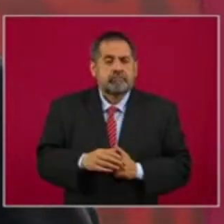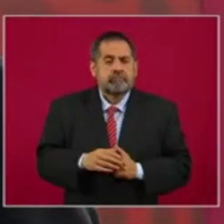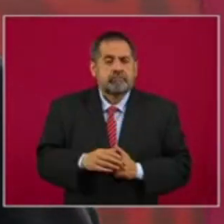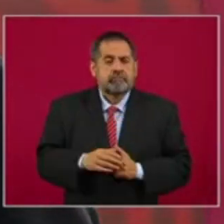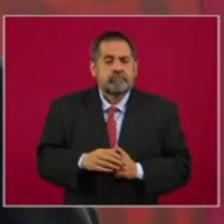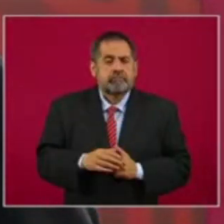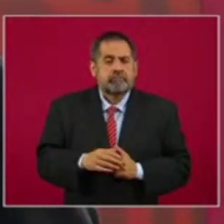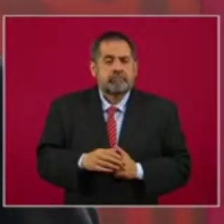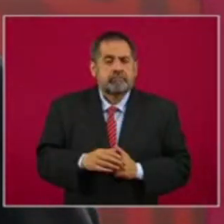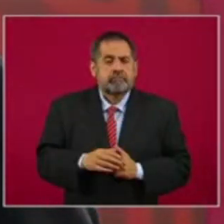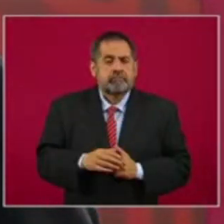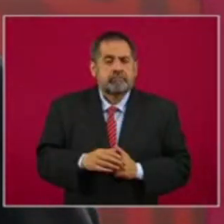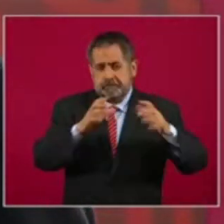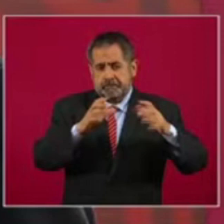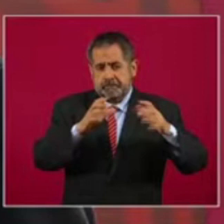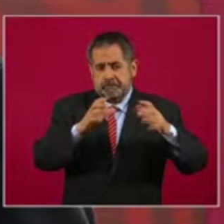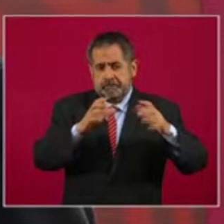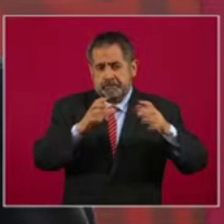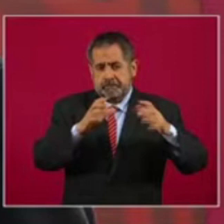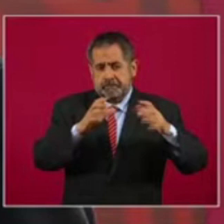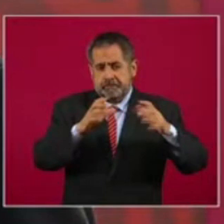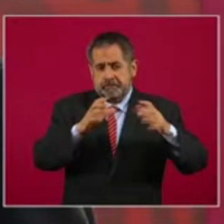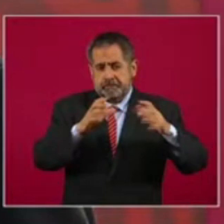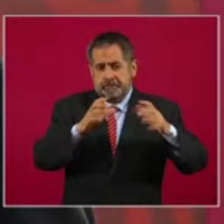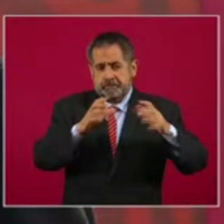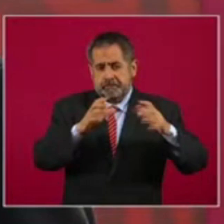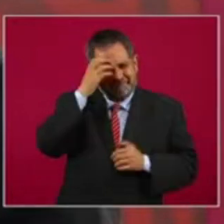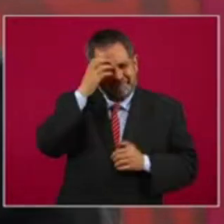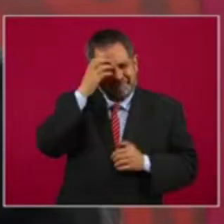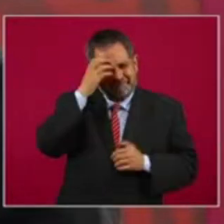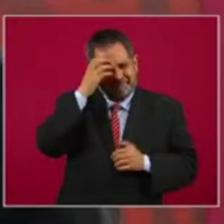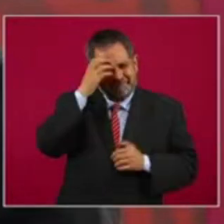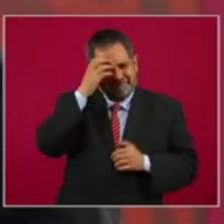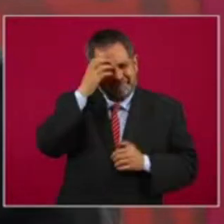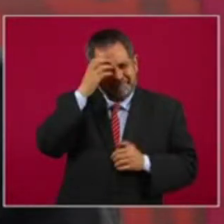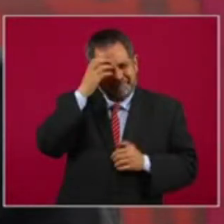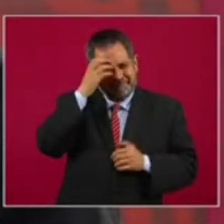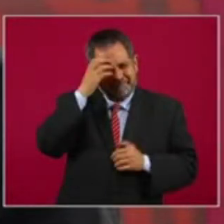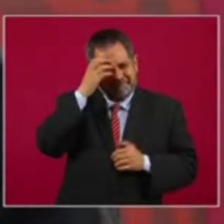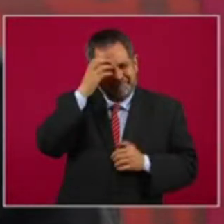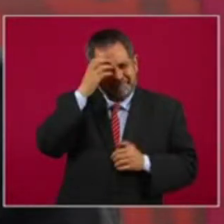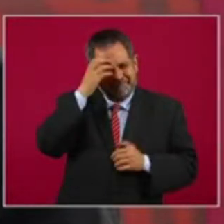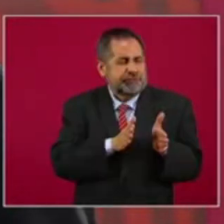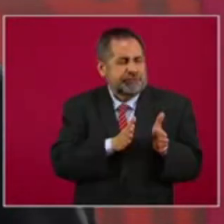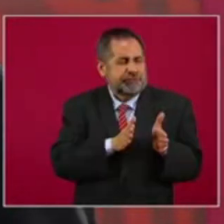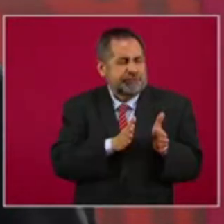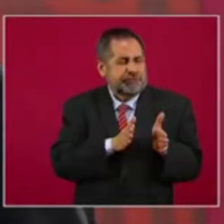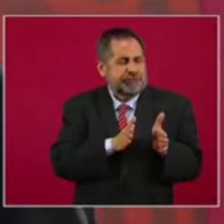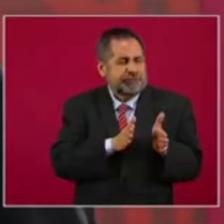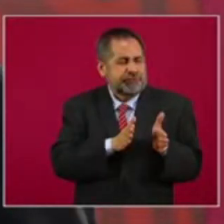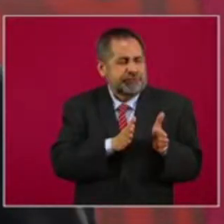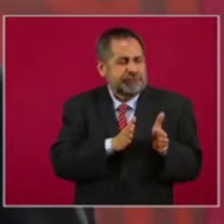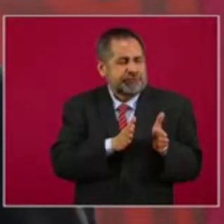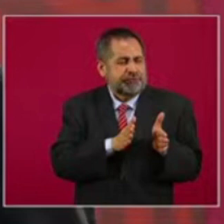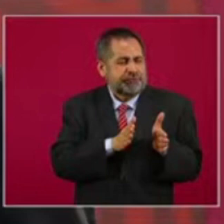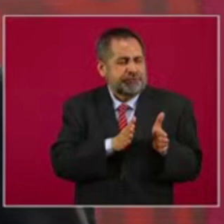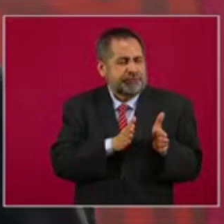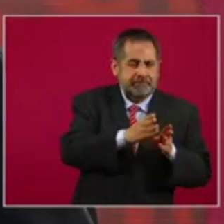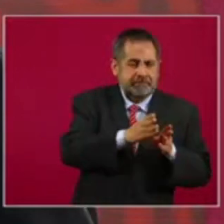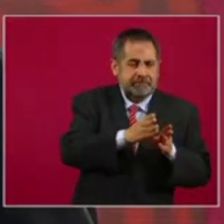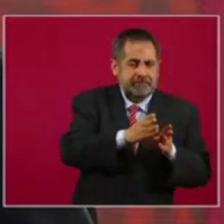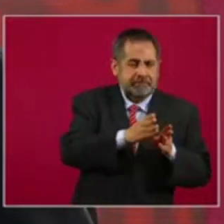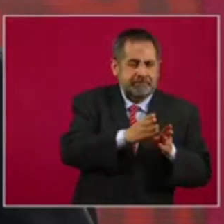entidades federativas, las banquetas son muy angostas. Es lo mismo hacer periodismo